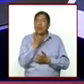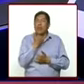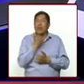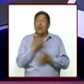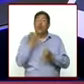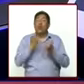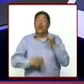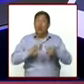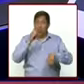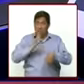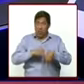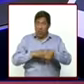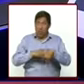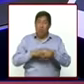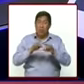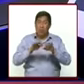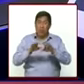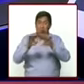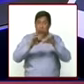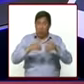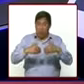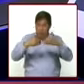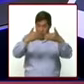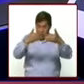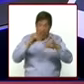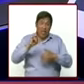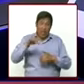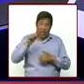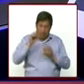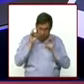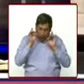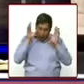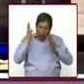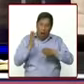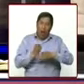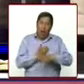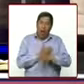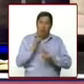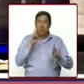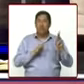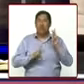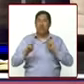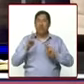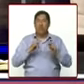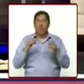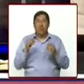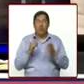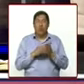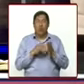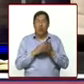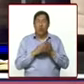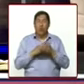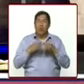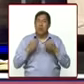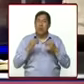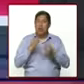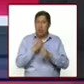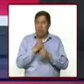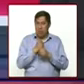En los últimos años, la inteligencia artificial sigue avanzando, generando asombro, preocupación por su posible impacto en la sociedad y el mercado